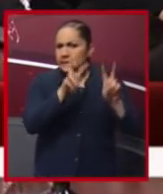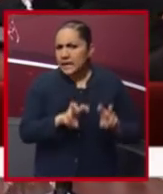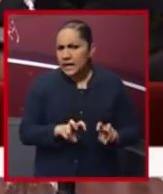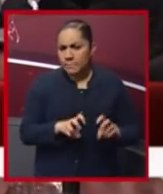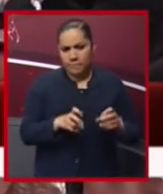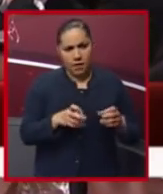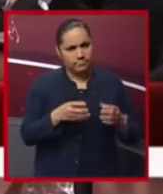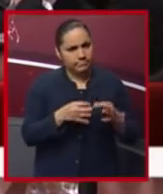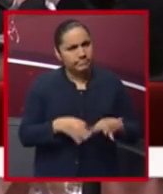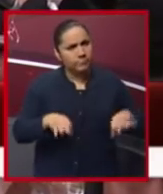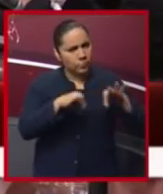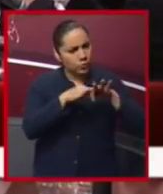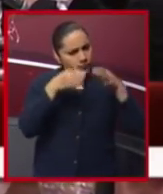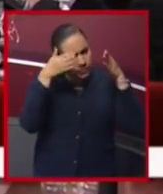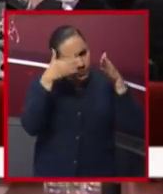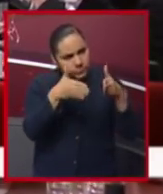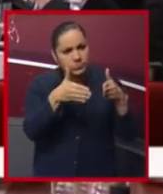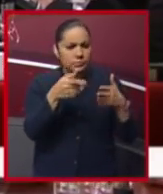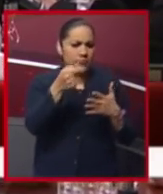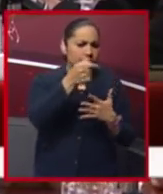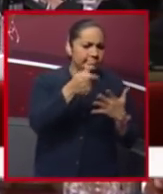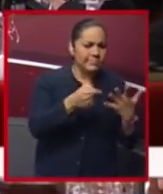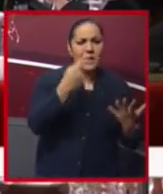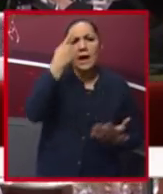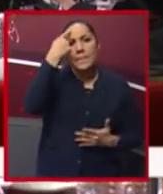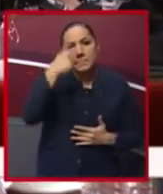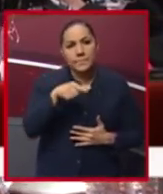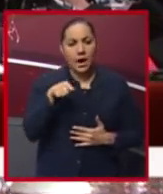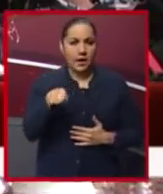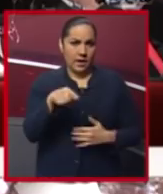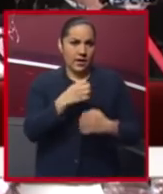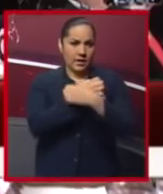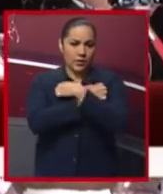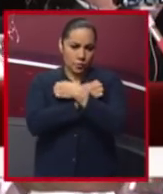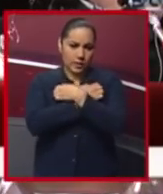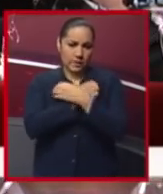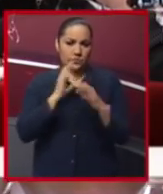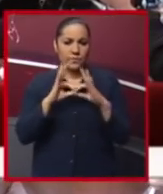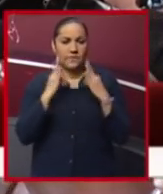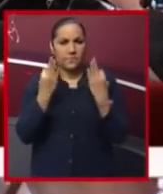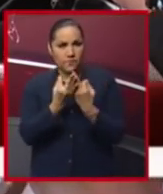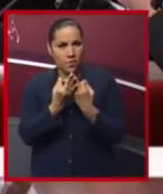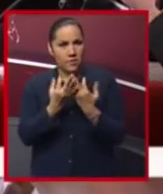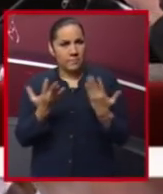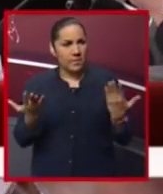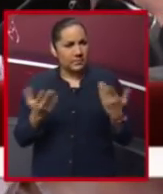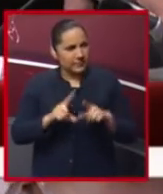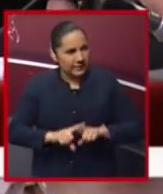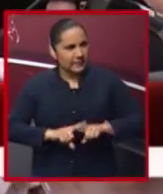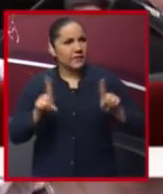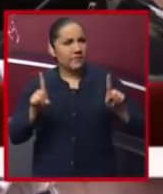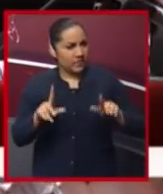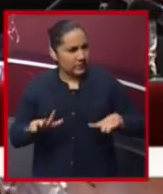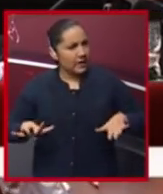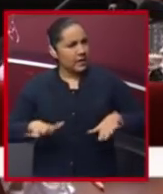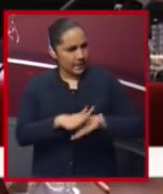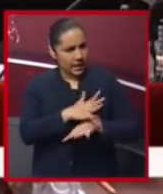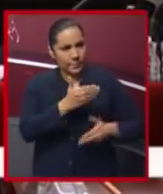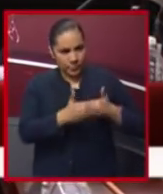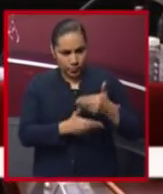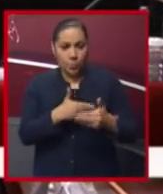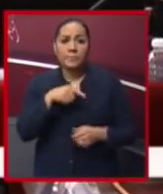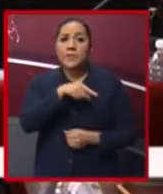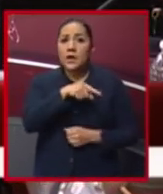carácter distinto a la educación con fundamentos diferentes. Estamos hablando de que se están integrando